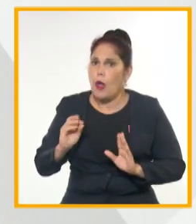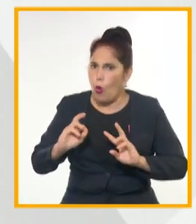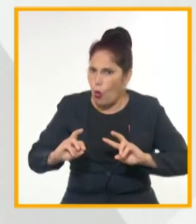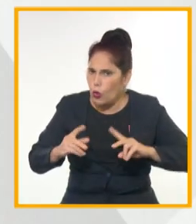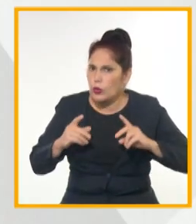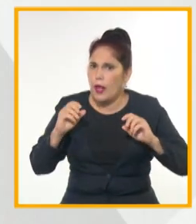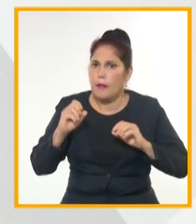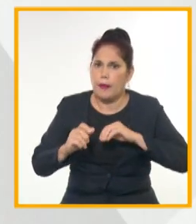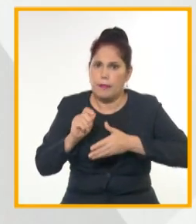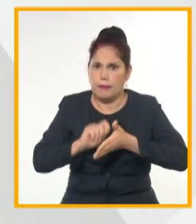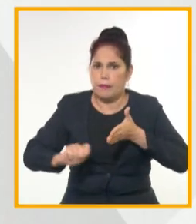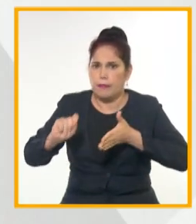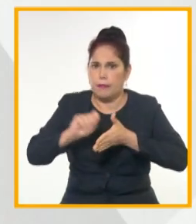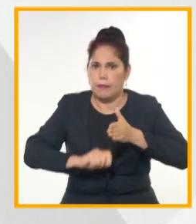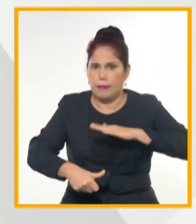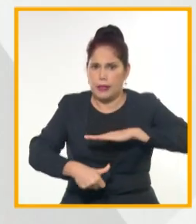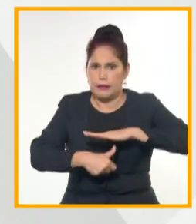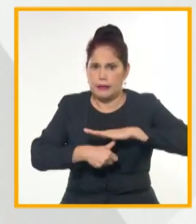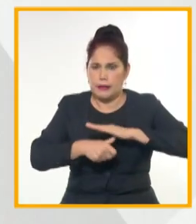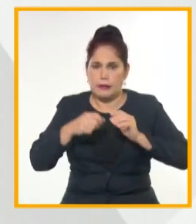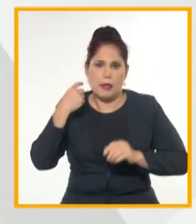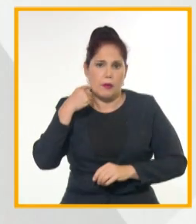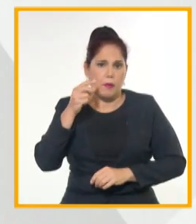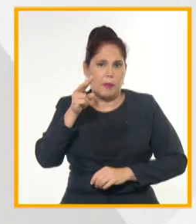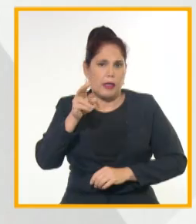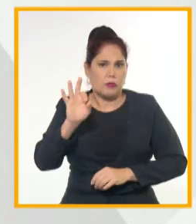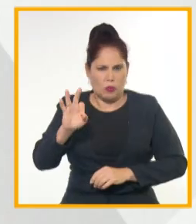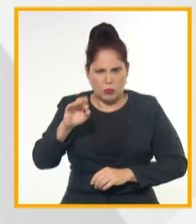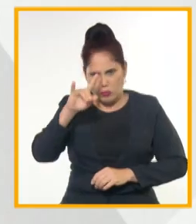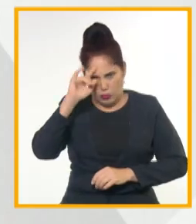hacerlo. Cuando él le dice eso,